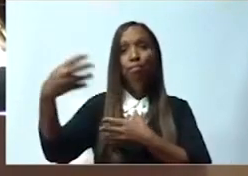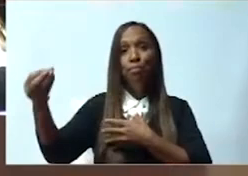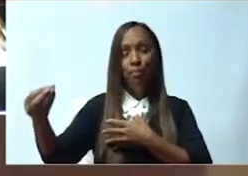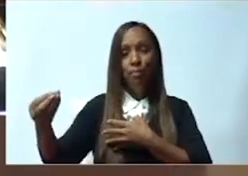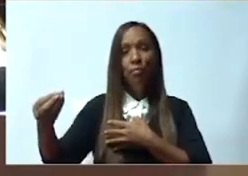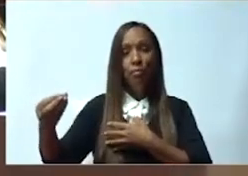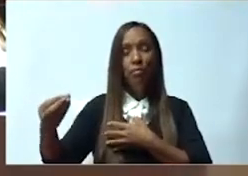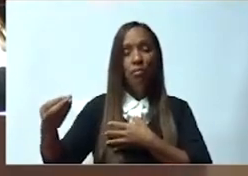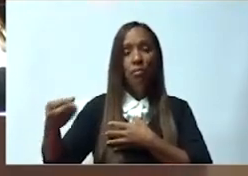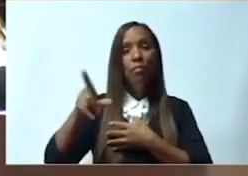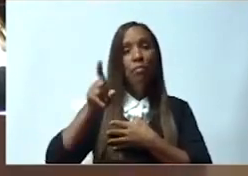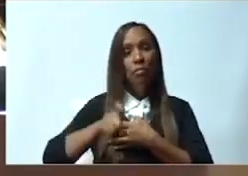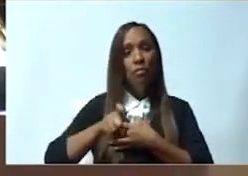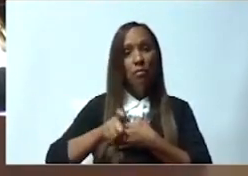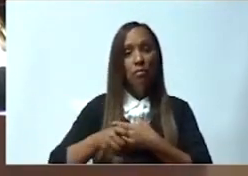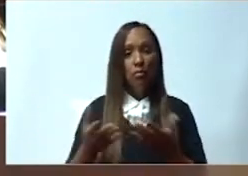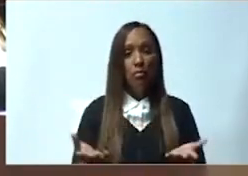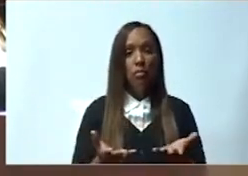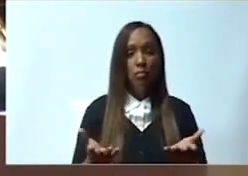Ahí.